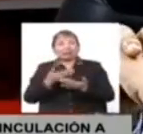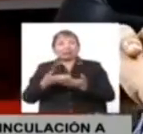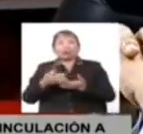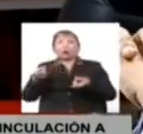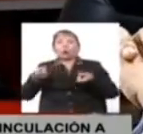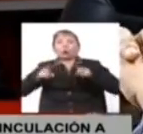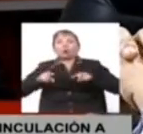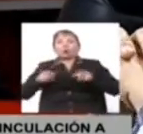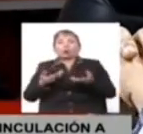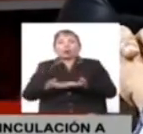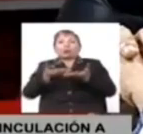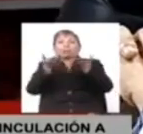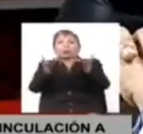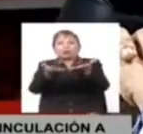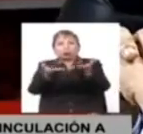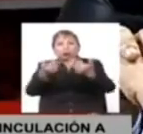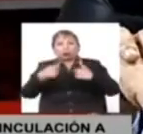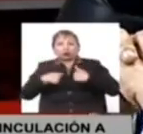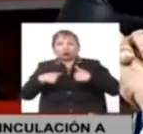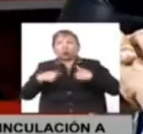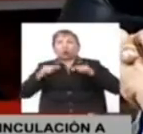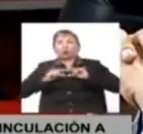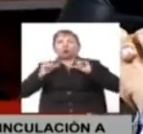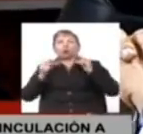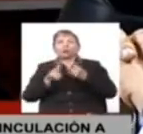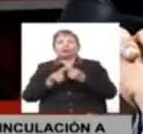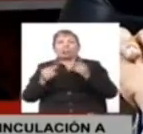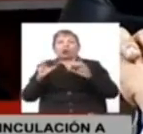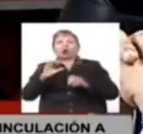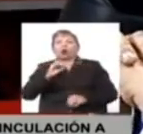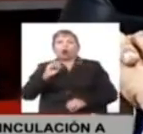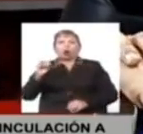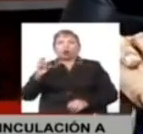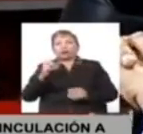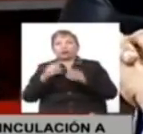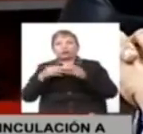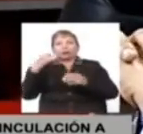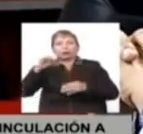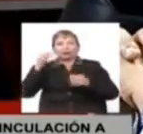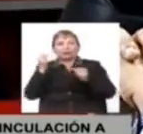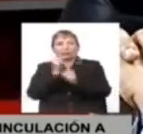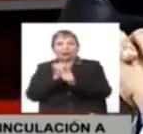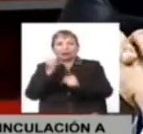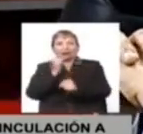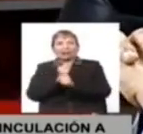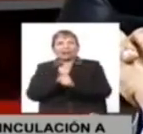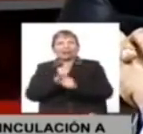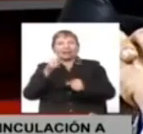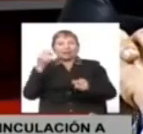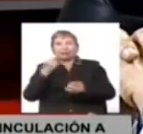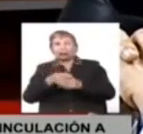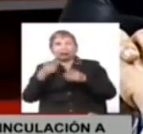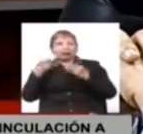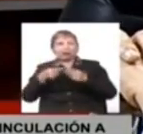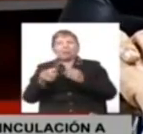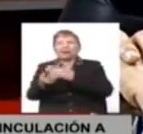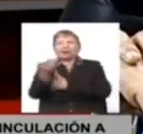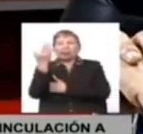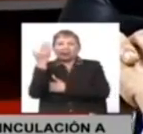pruebas, todavía no saben de qué delito me van a acusar. Y entonces resulta absolutamente